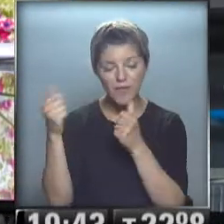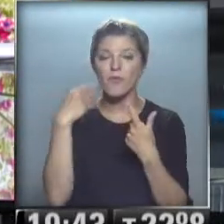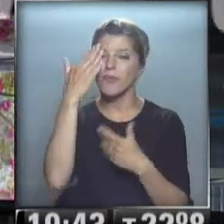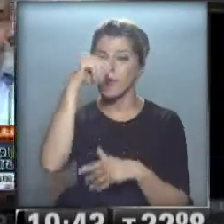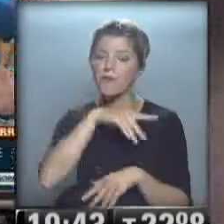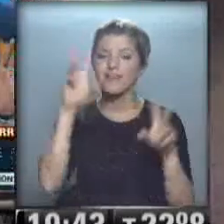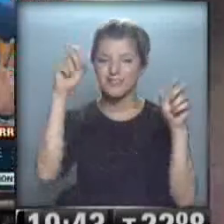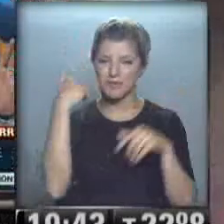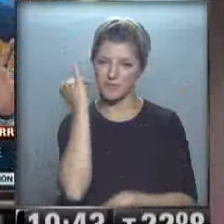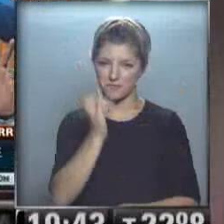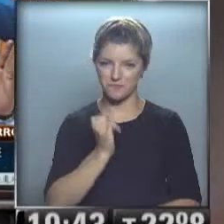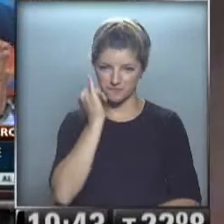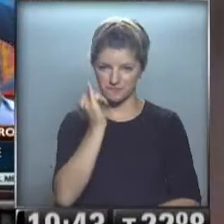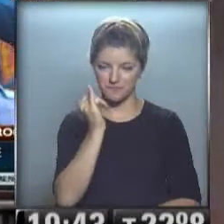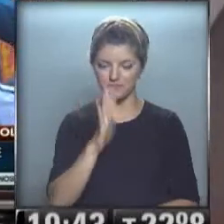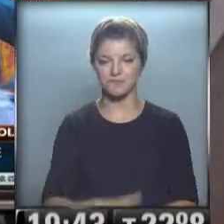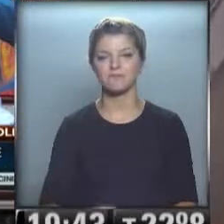están.